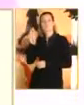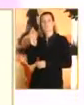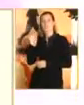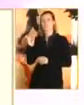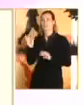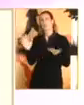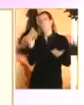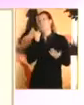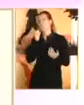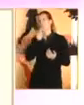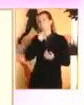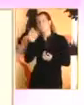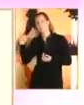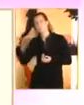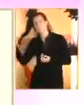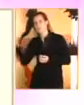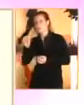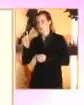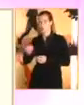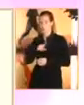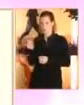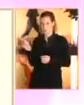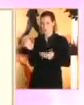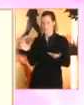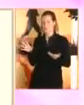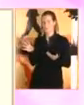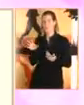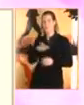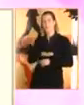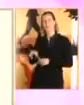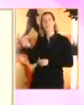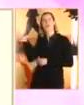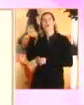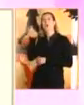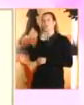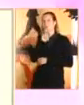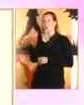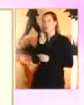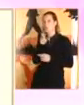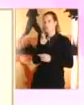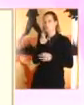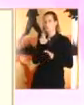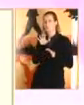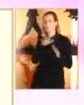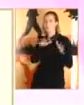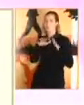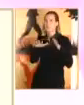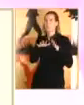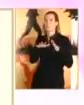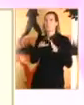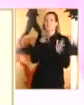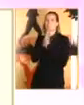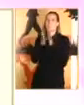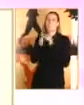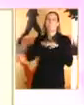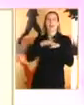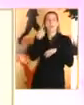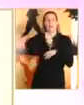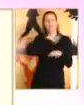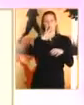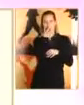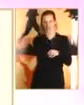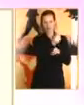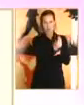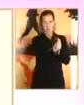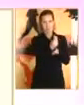oiga pitidos. Él nos oye a través de no son exactamente pitidos, eso lo he explicado para que nos entendiéramos. Sí, vale. O